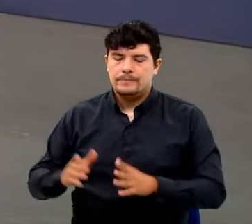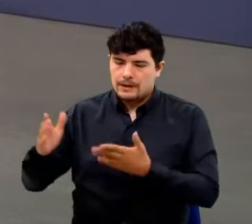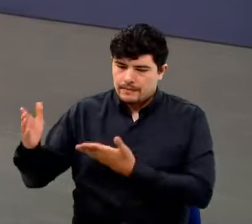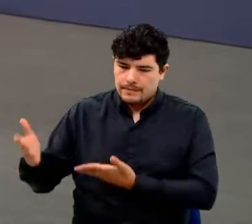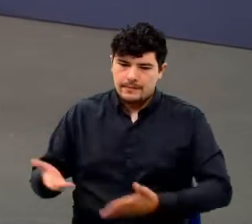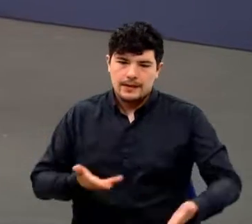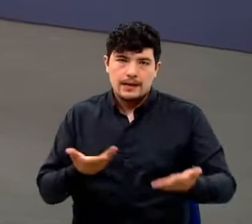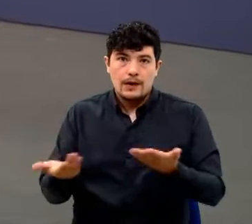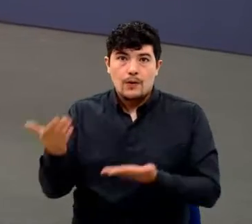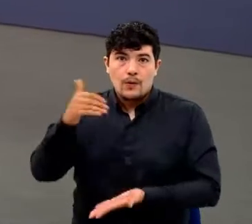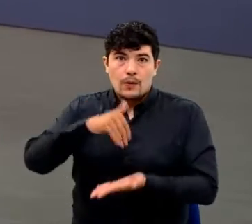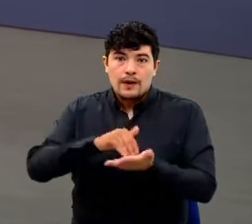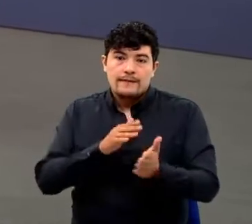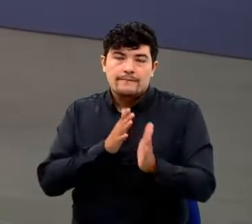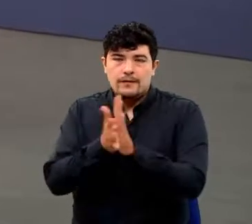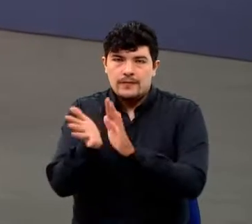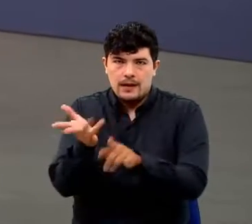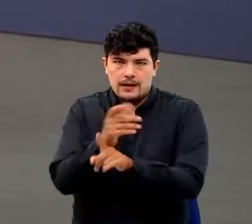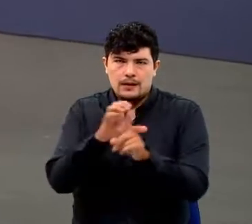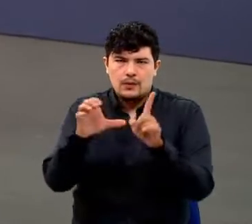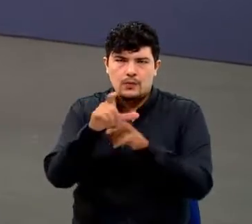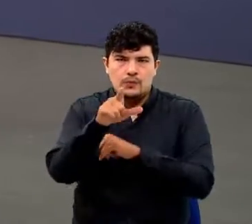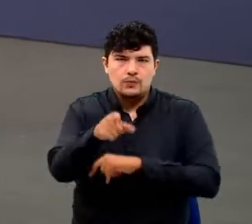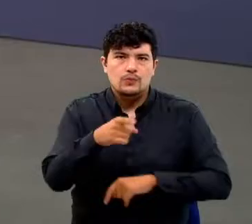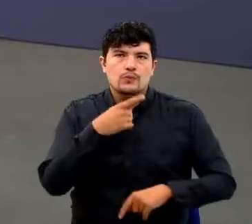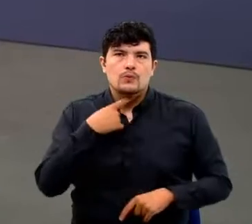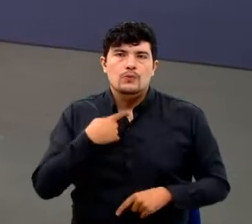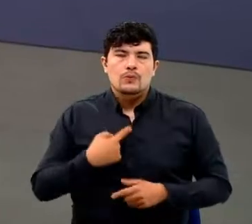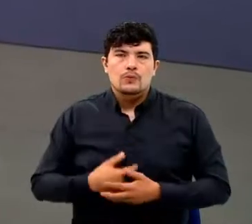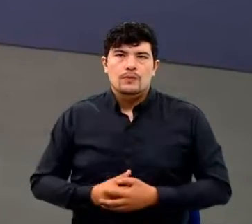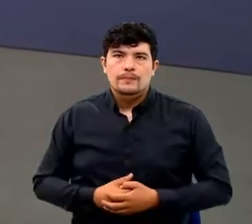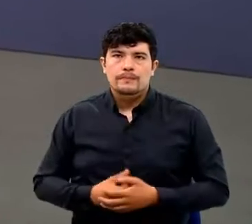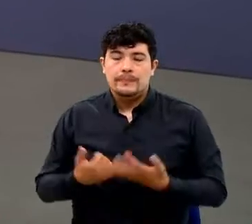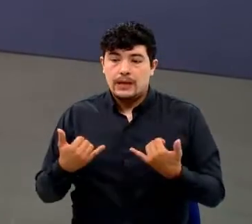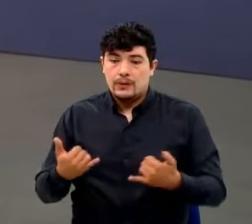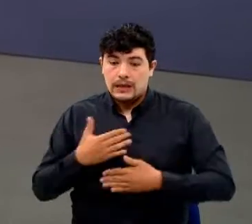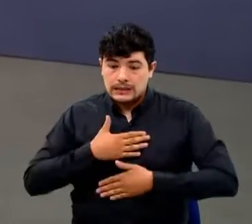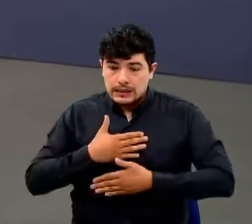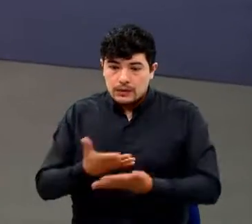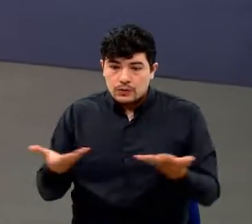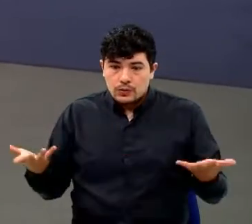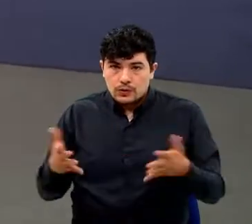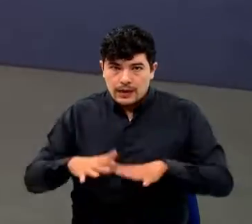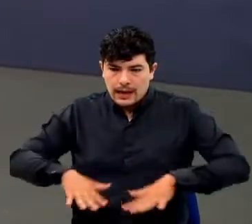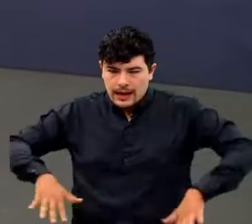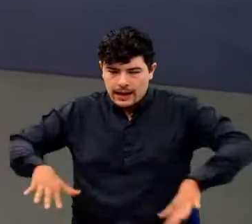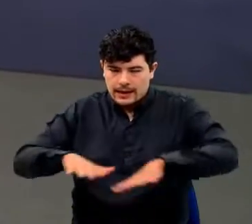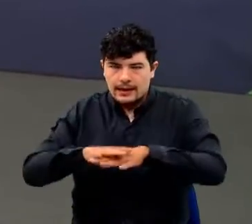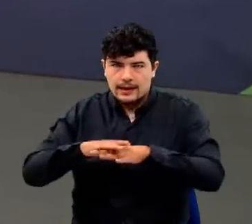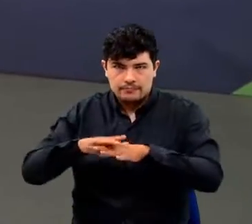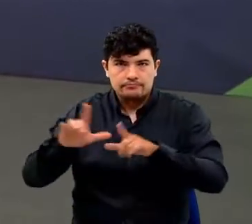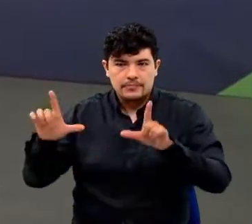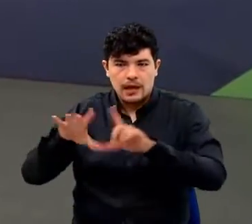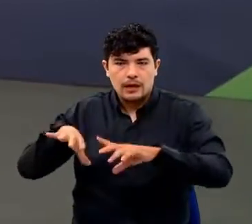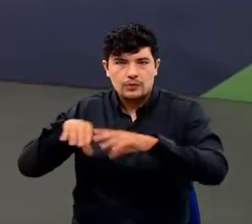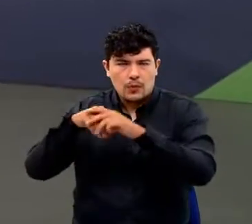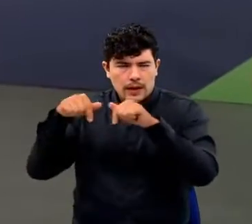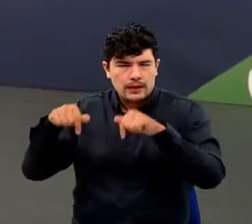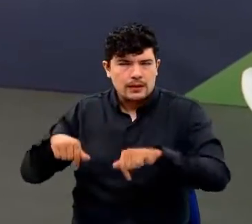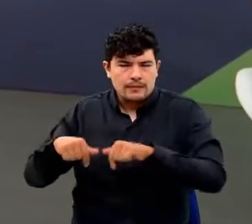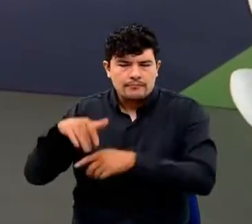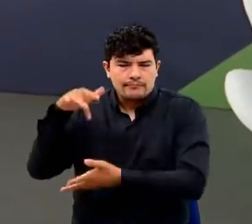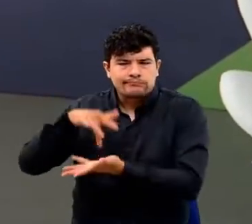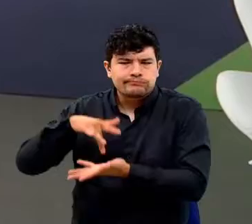Bienvenidos nuevamente a Arte, Cultura y Entretenimiento. Estoy saludándolos desde nuestro set del Canal TRO. Estamos aquí